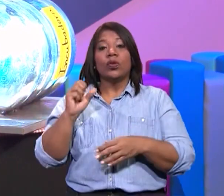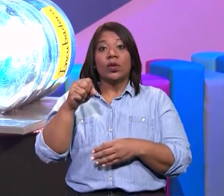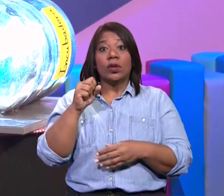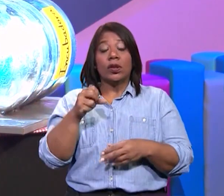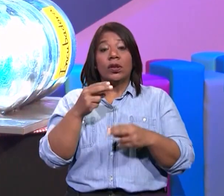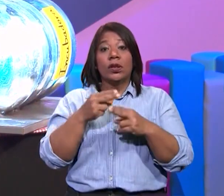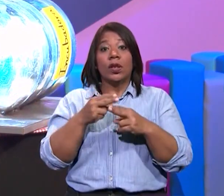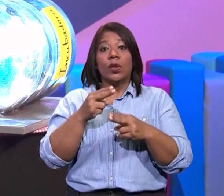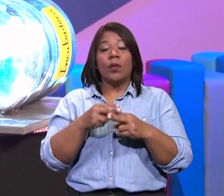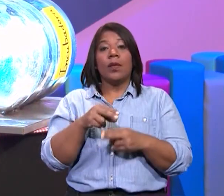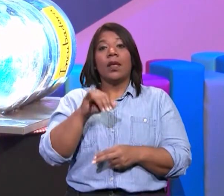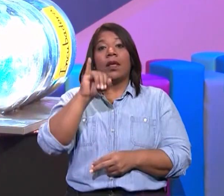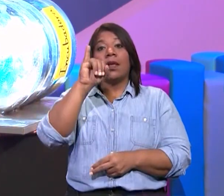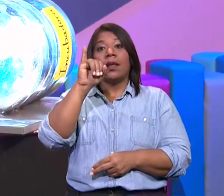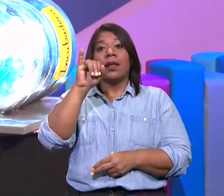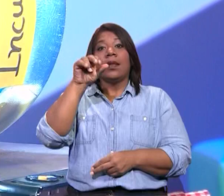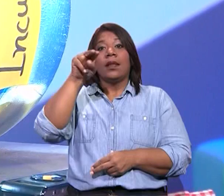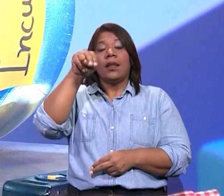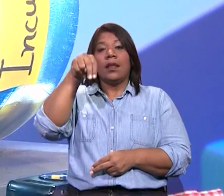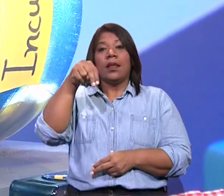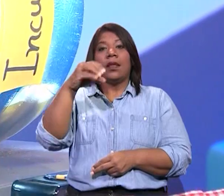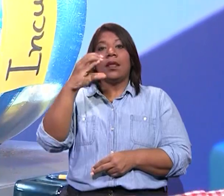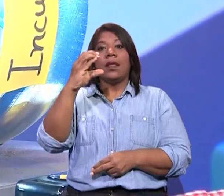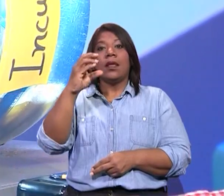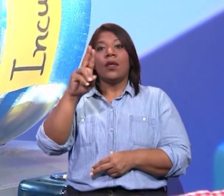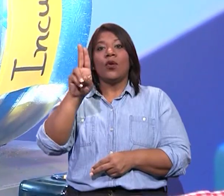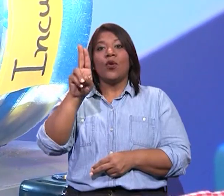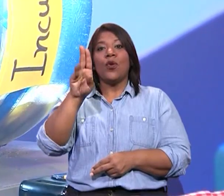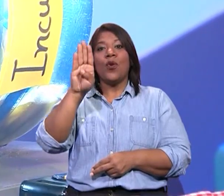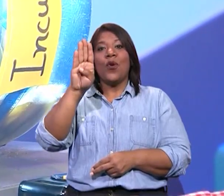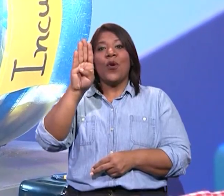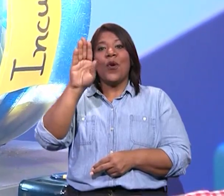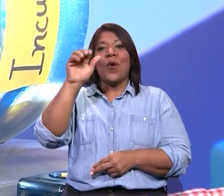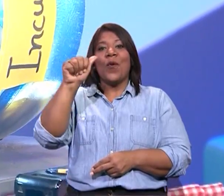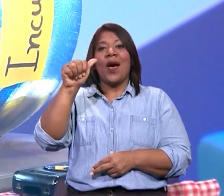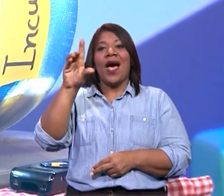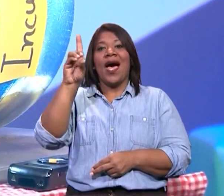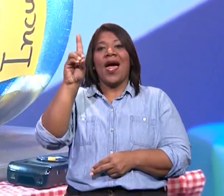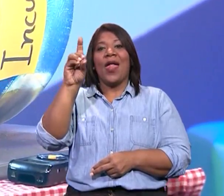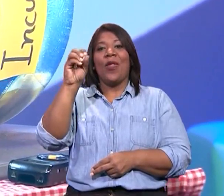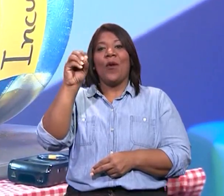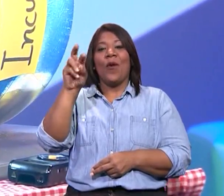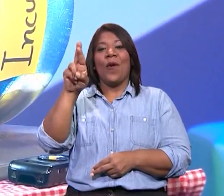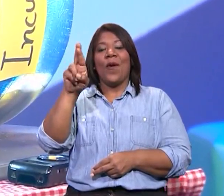incubadora. Además de la gallina que incuba sus huevitos,